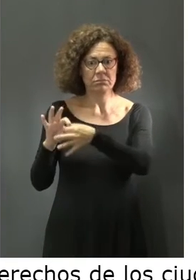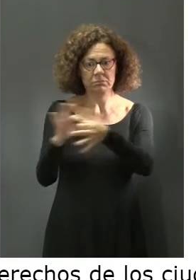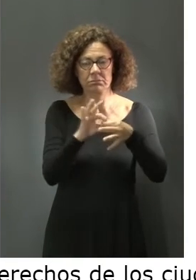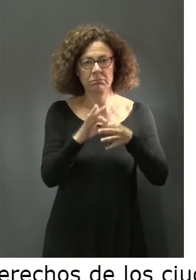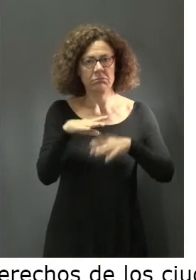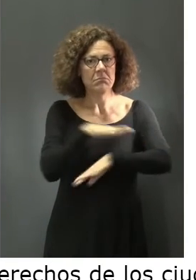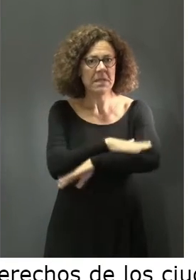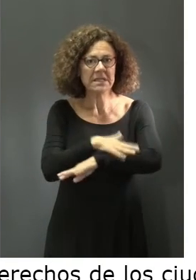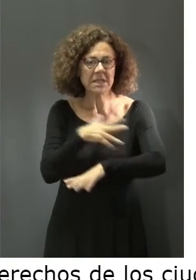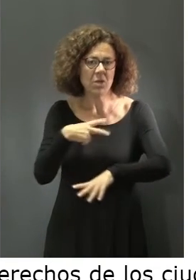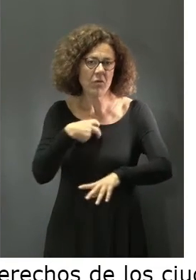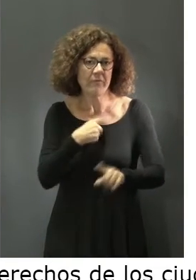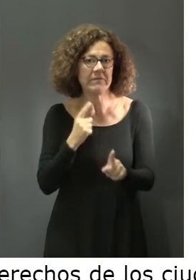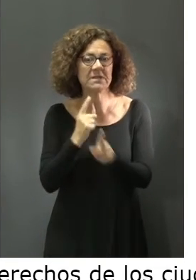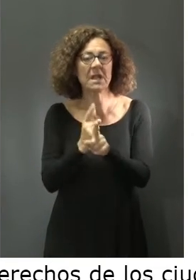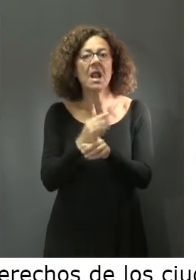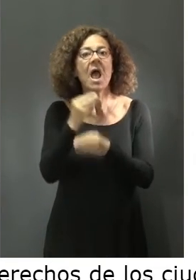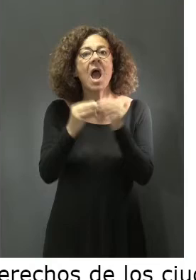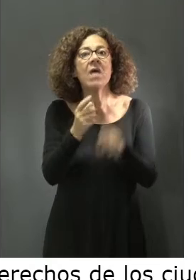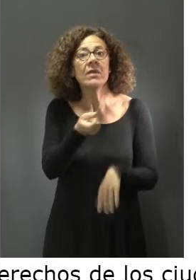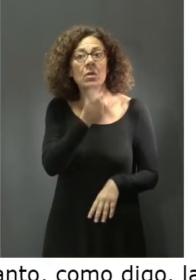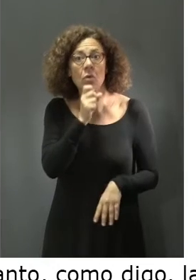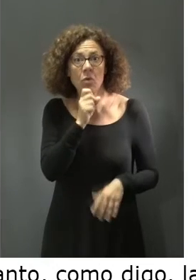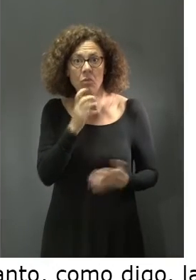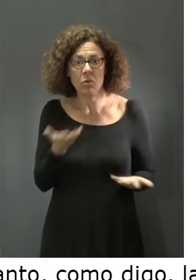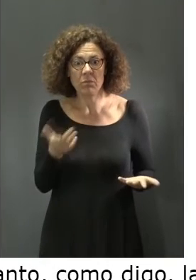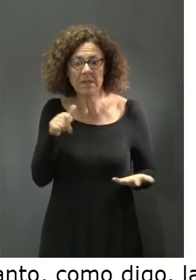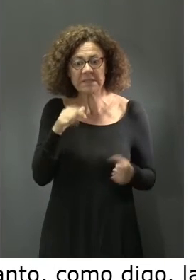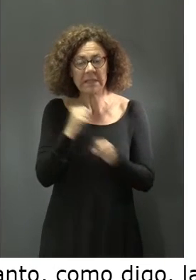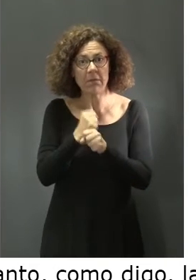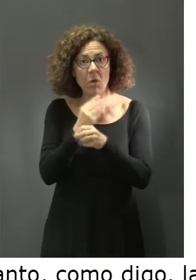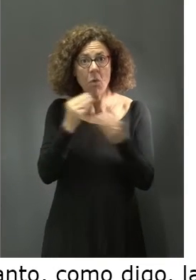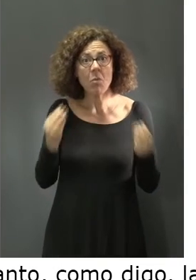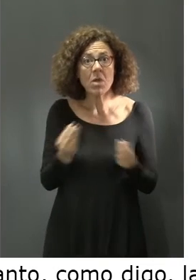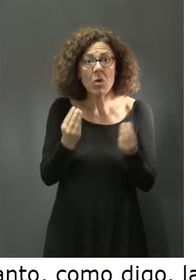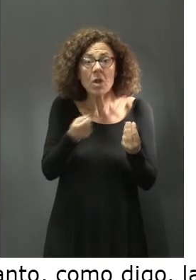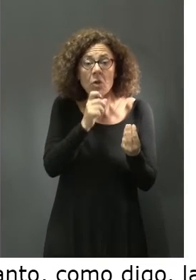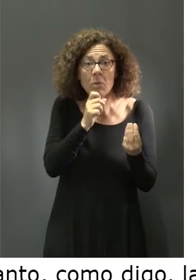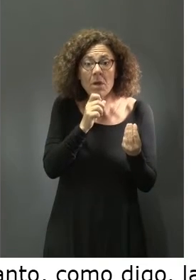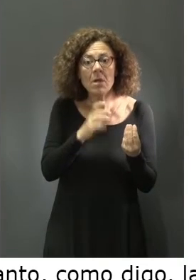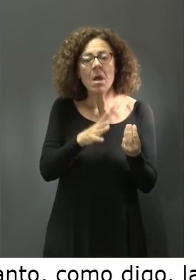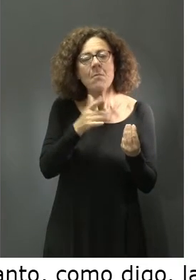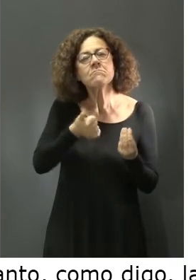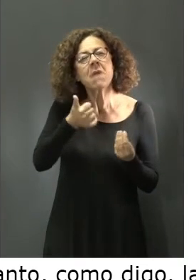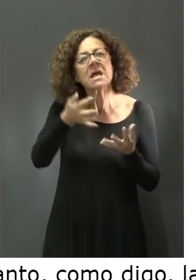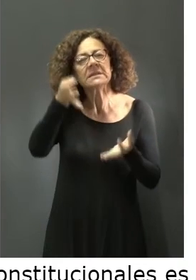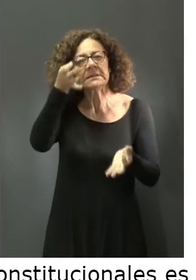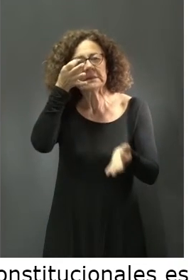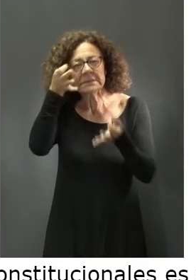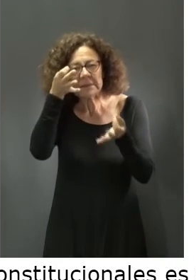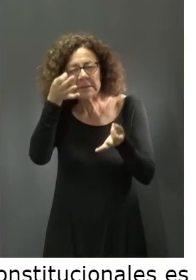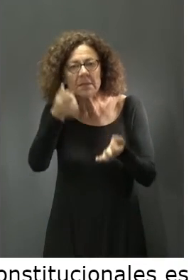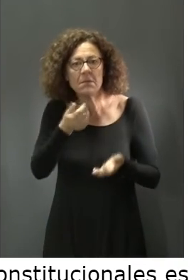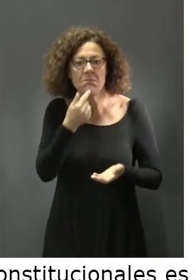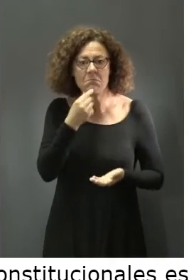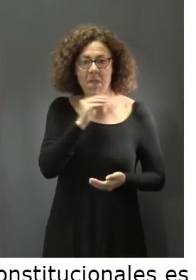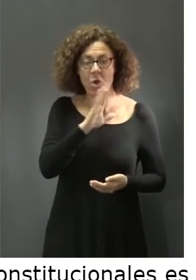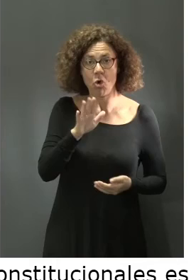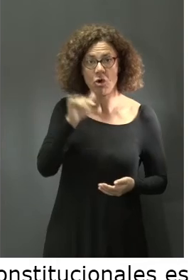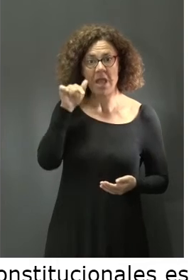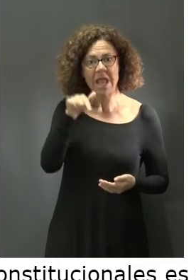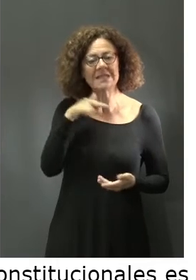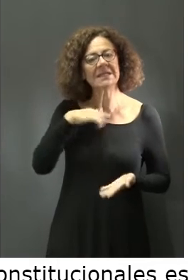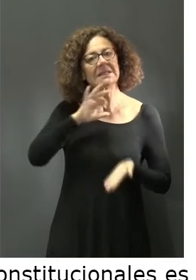Ministerio Fiscal. ¿Cómo se puede hacer mejor esta labor? Pues lógicamente a mayor especialización, mayor será o mejor será